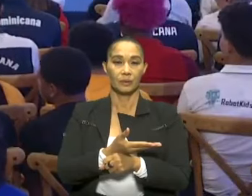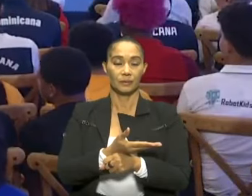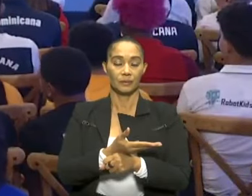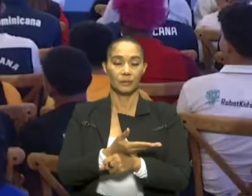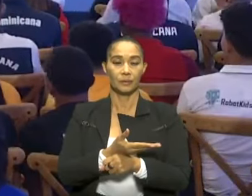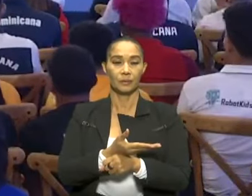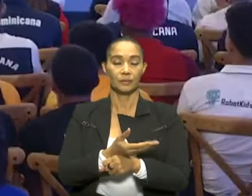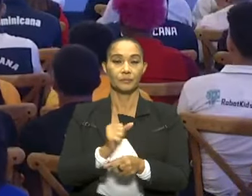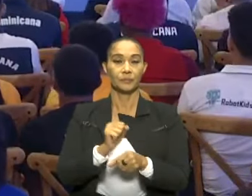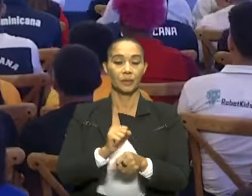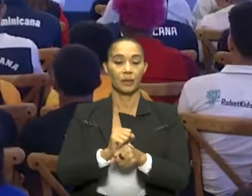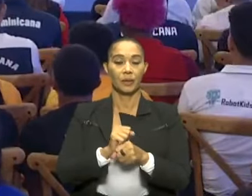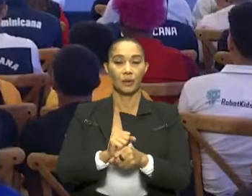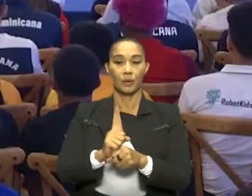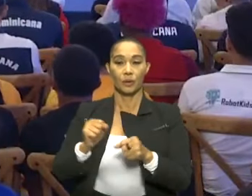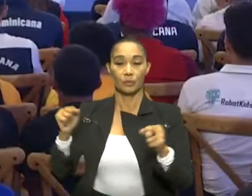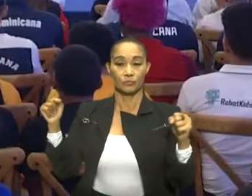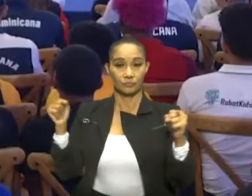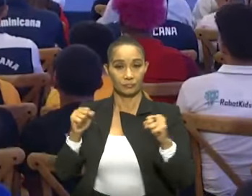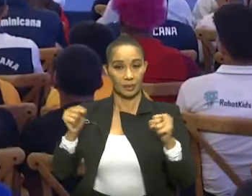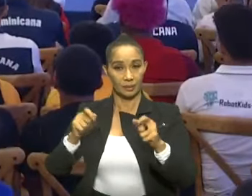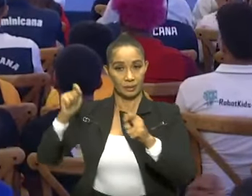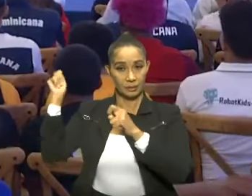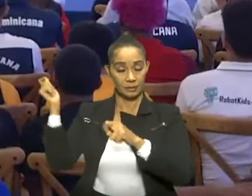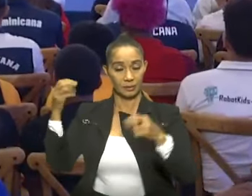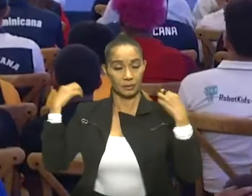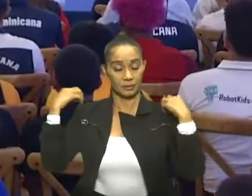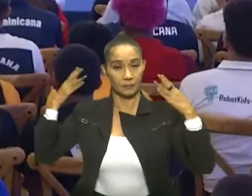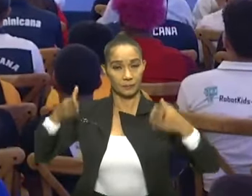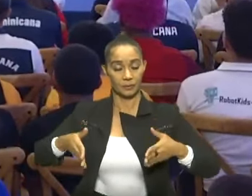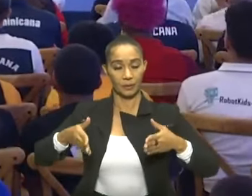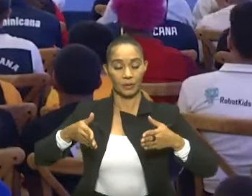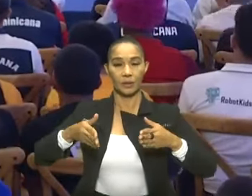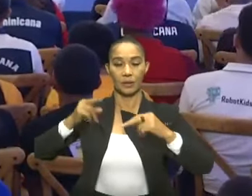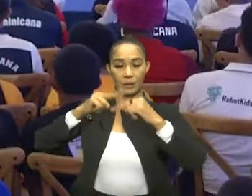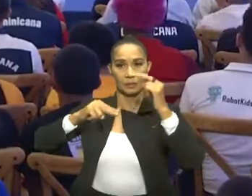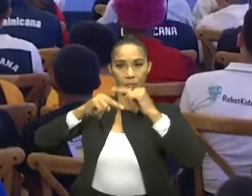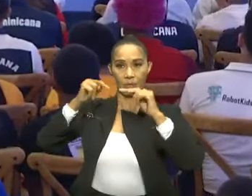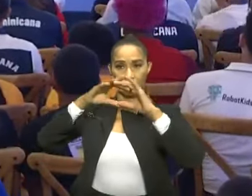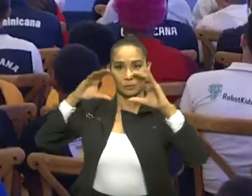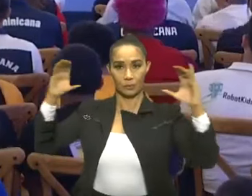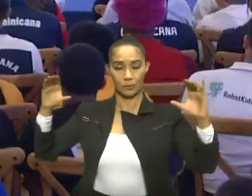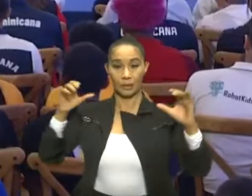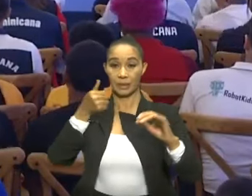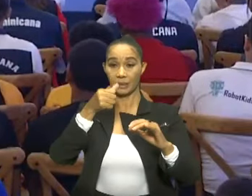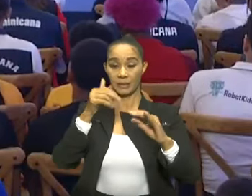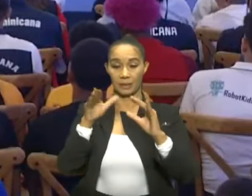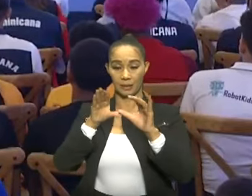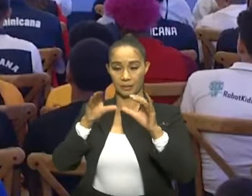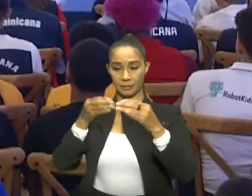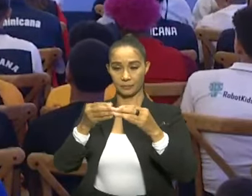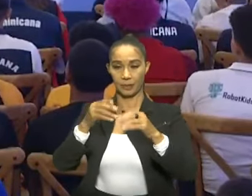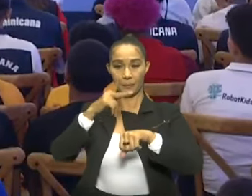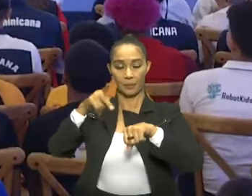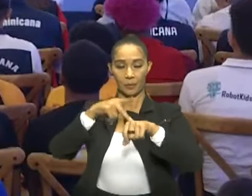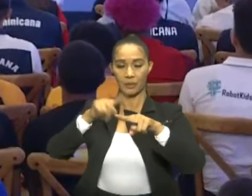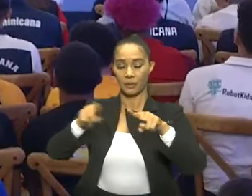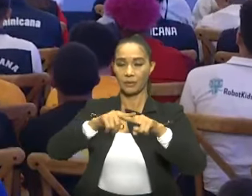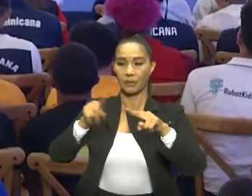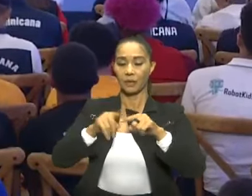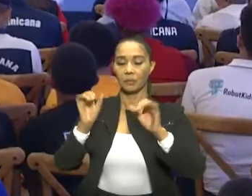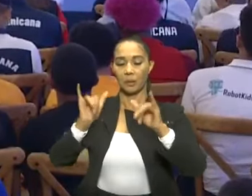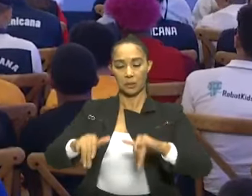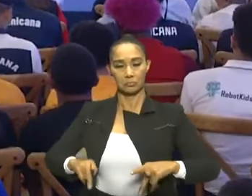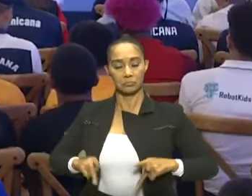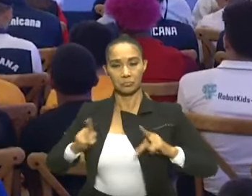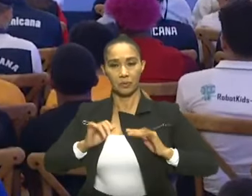en relación con los atletas, la reconstrucción de la Villa Olímpica, 10 viviendas para los atletas en diferentes provincias,